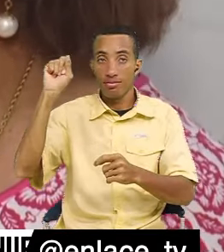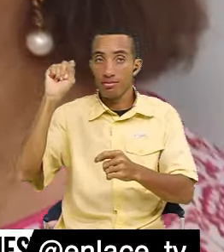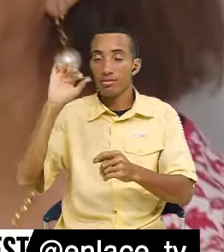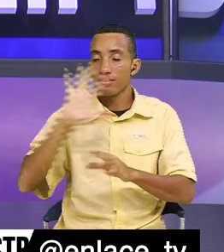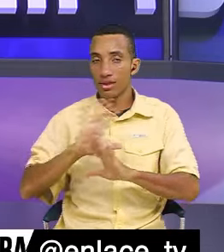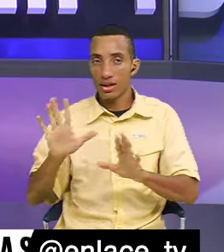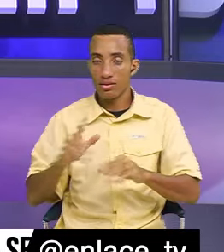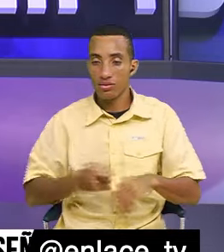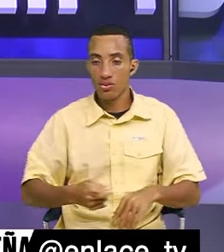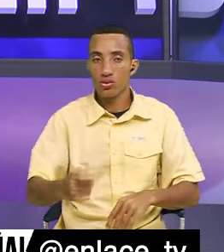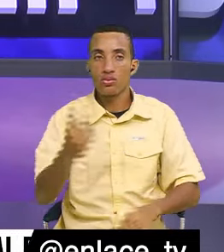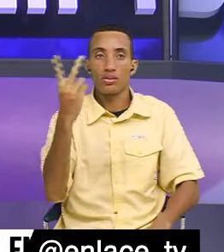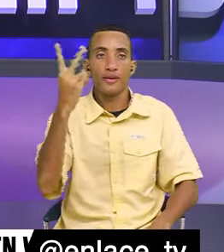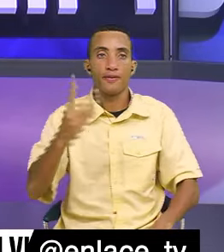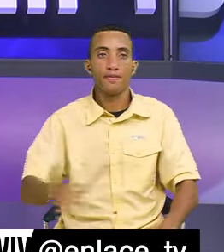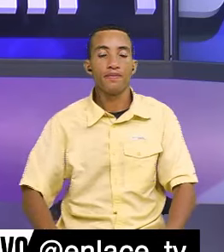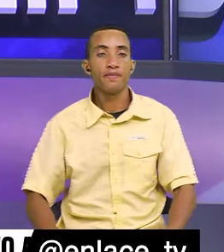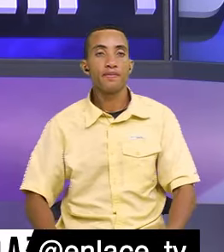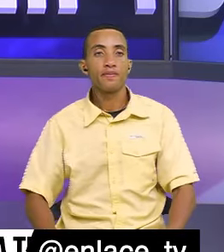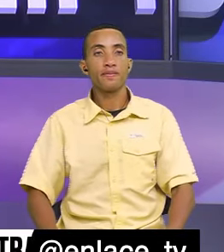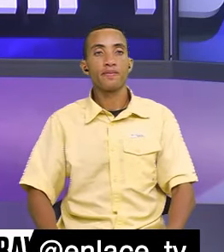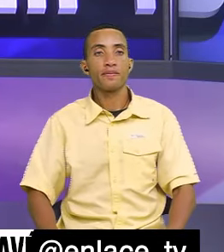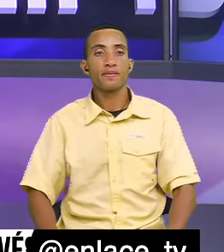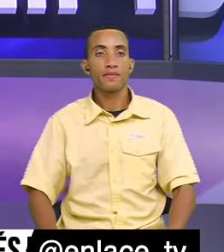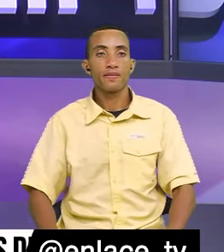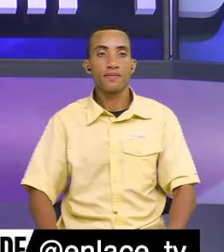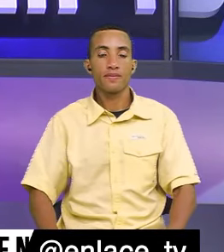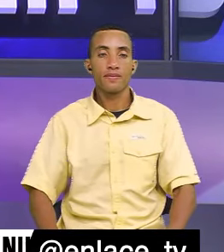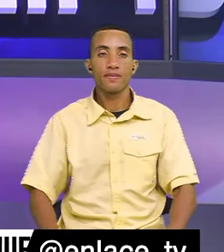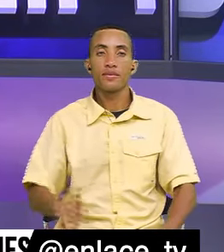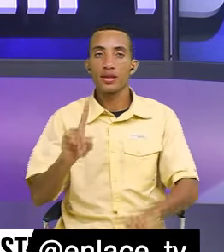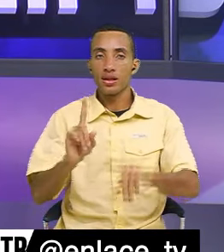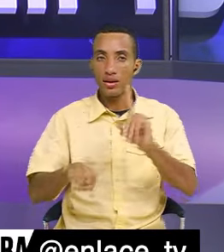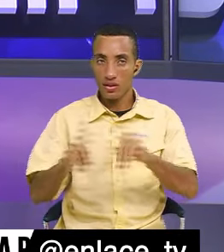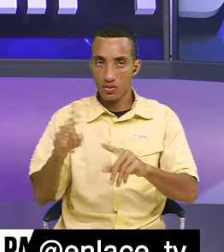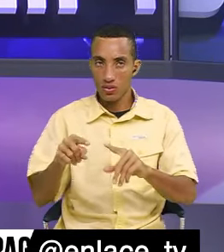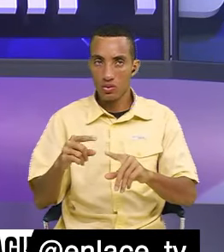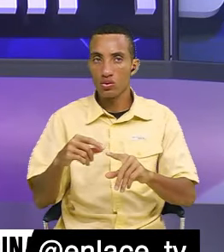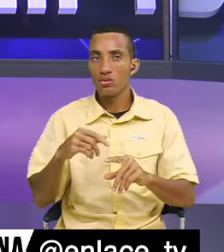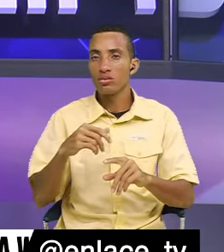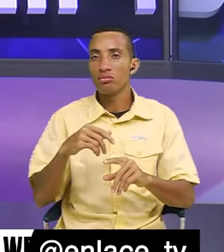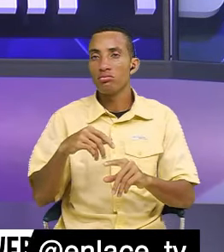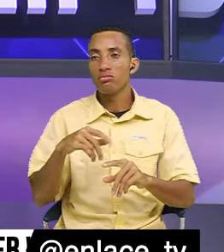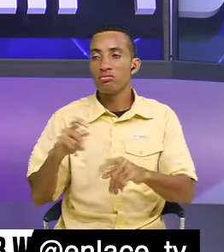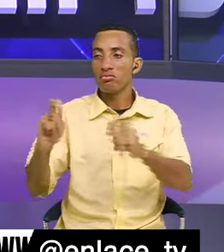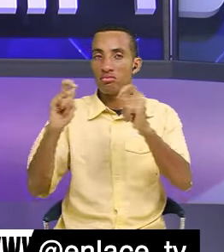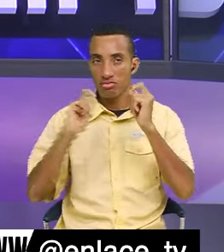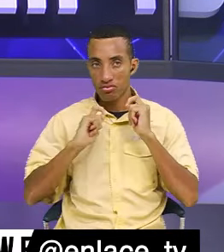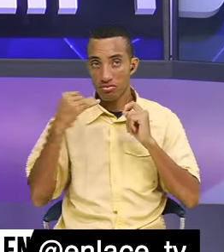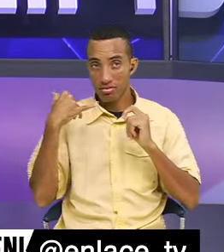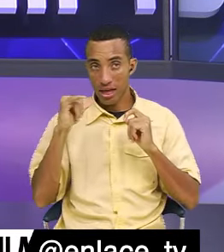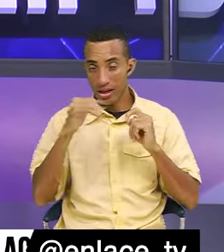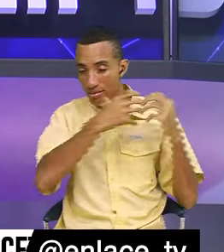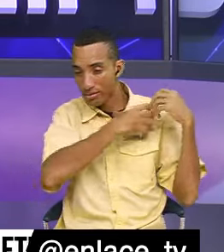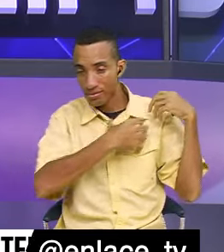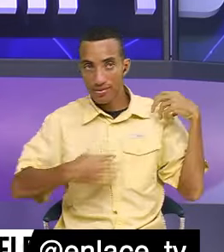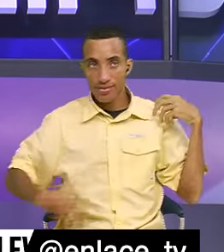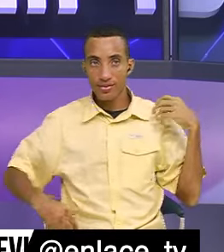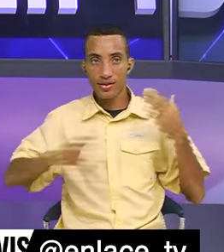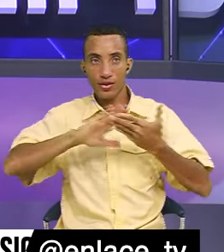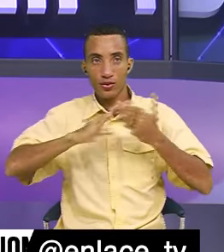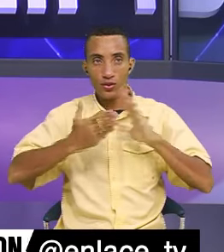viernes. Precisamente dignatarios comunales que se posesionarán mañana en el Coliseo Cubierto Luis Francisco Castellanos dialogaron